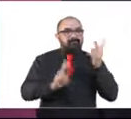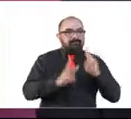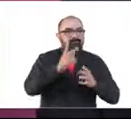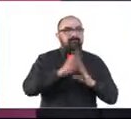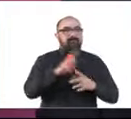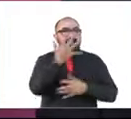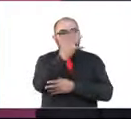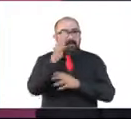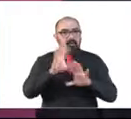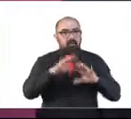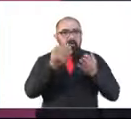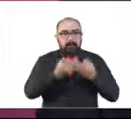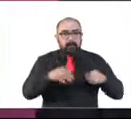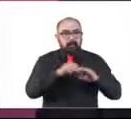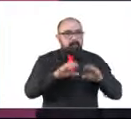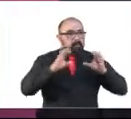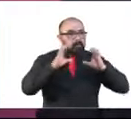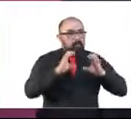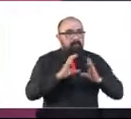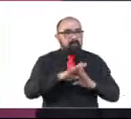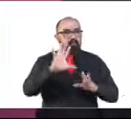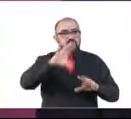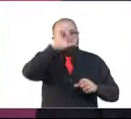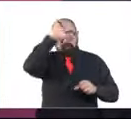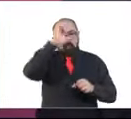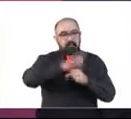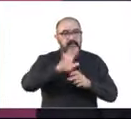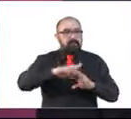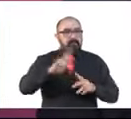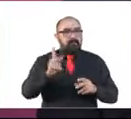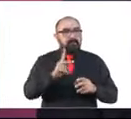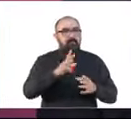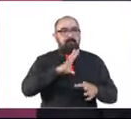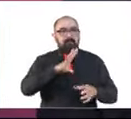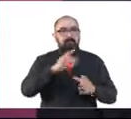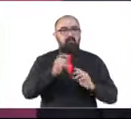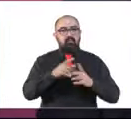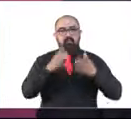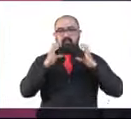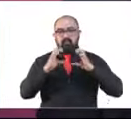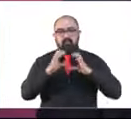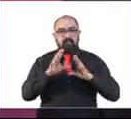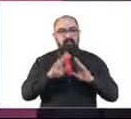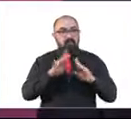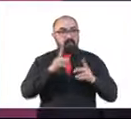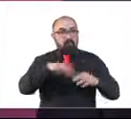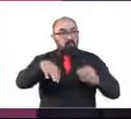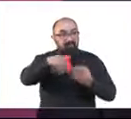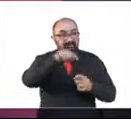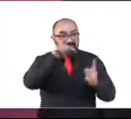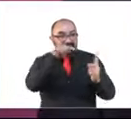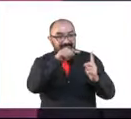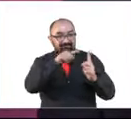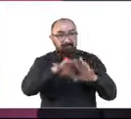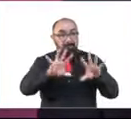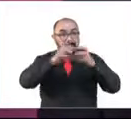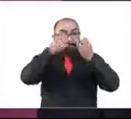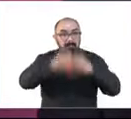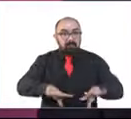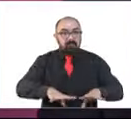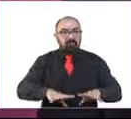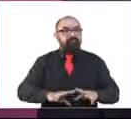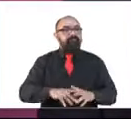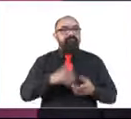pueblos originarios, sino que brinda los servicios ambientales a la ciudad. Si esa zona se perdiera, desaparecería